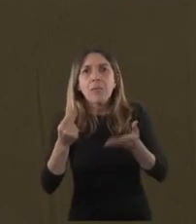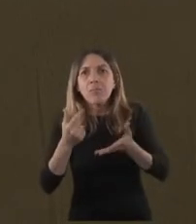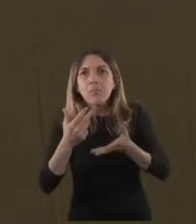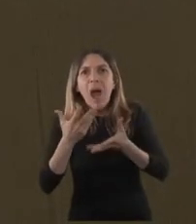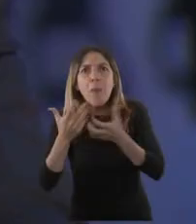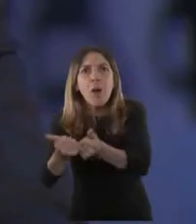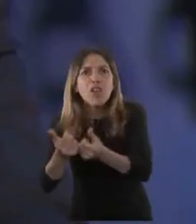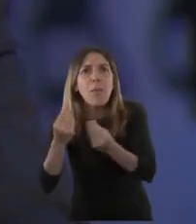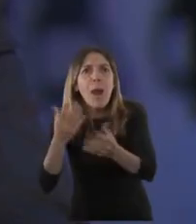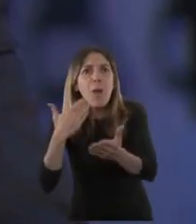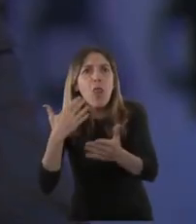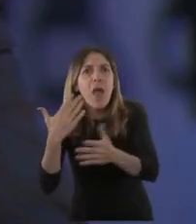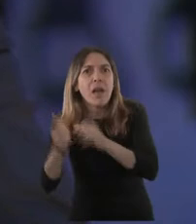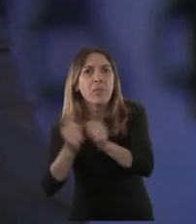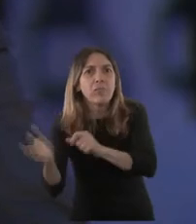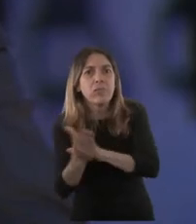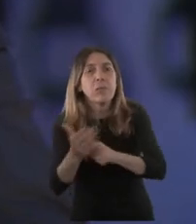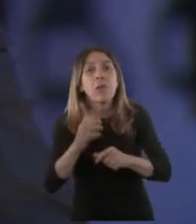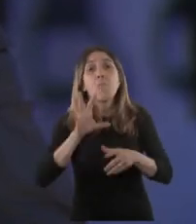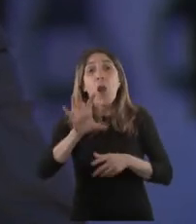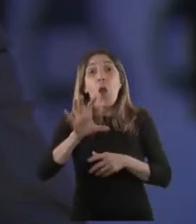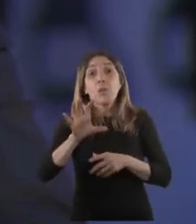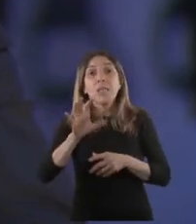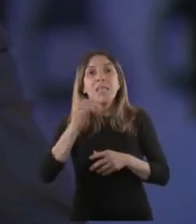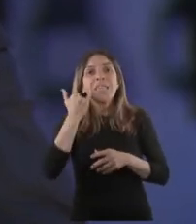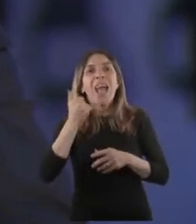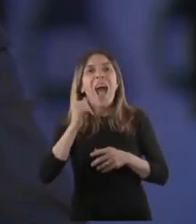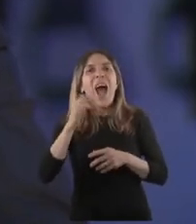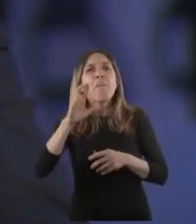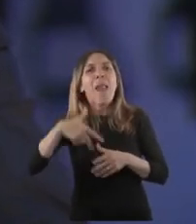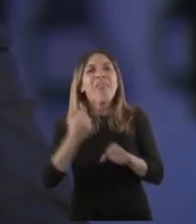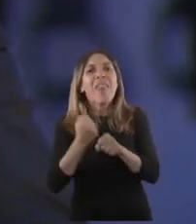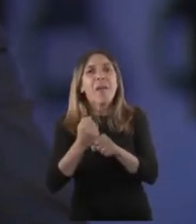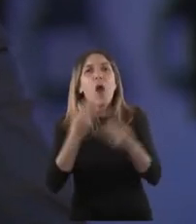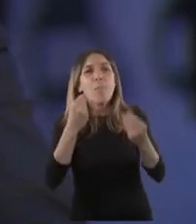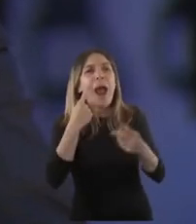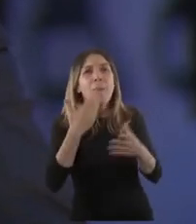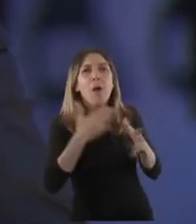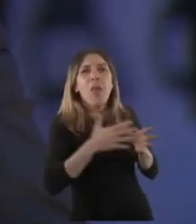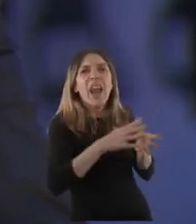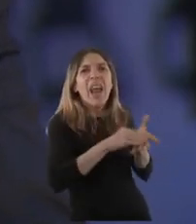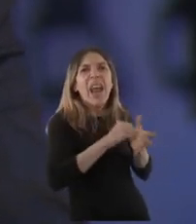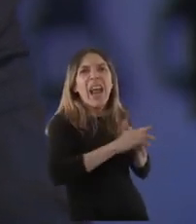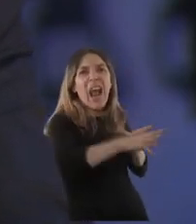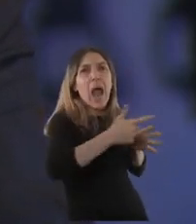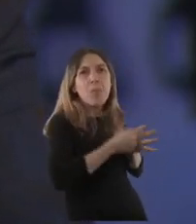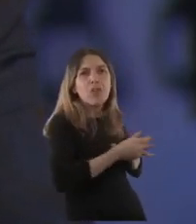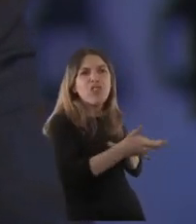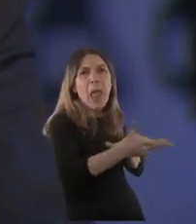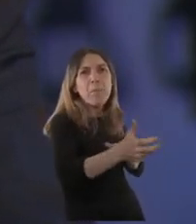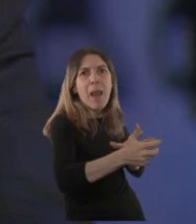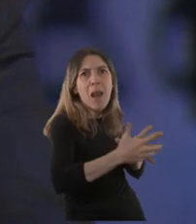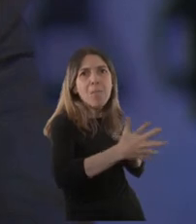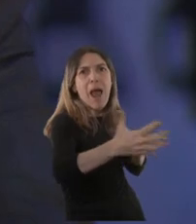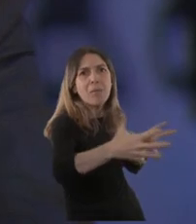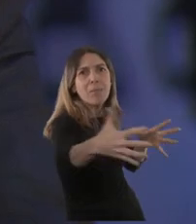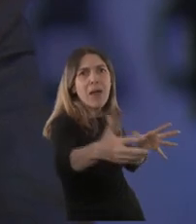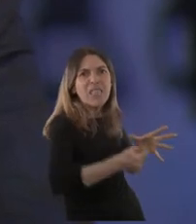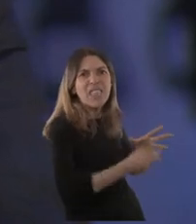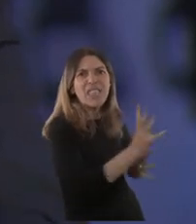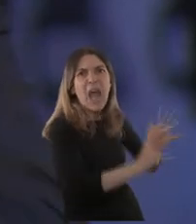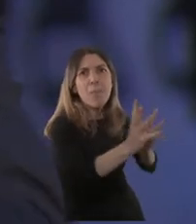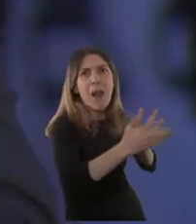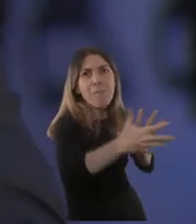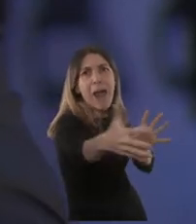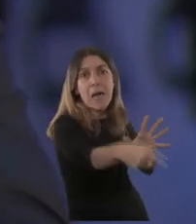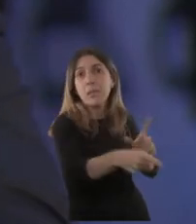la provincia ha lanzado un programa para sembrar más y creo que la Argentina en su conjunto tiene que seguir esas